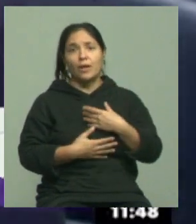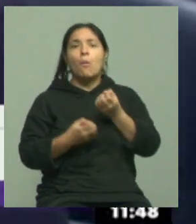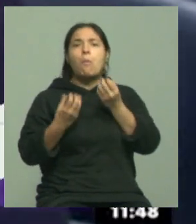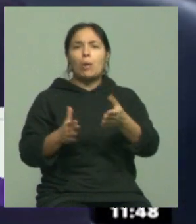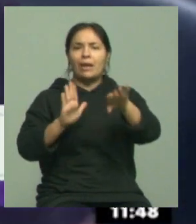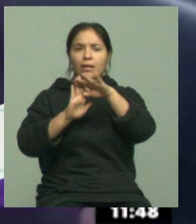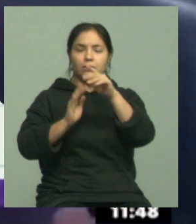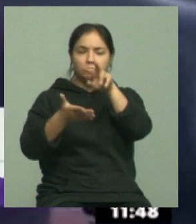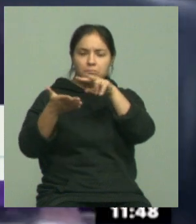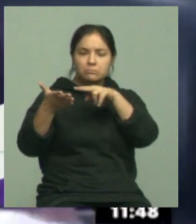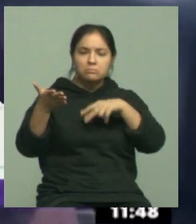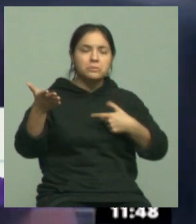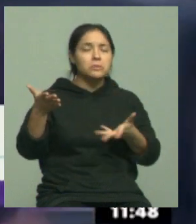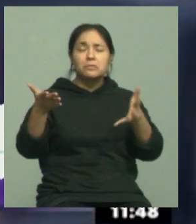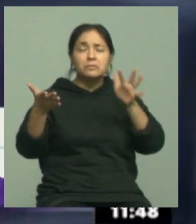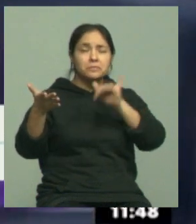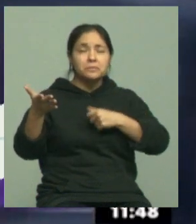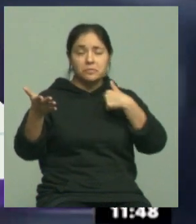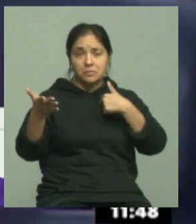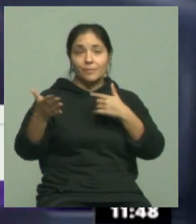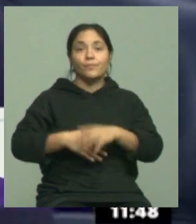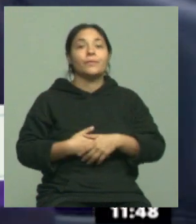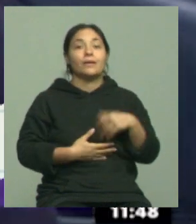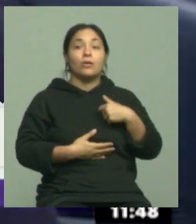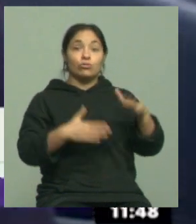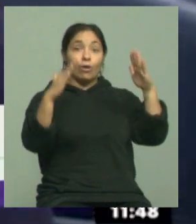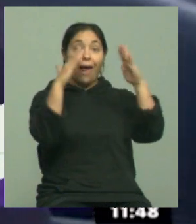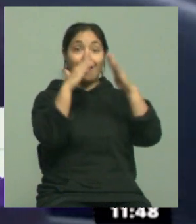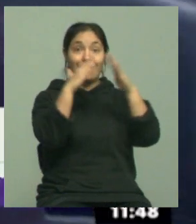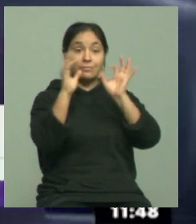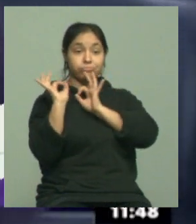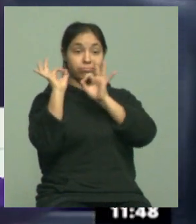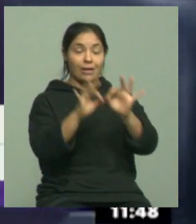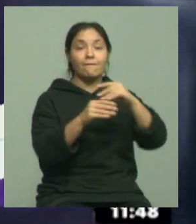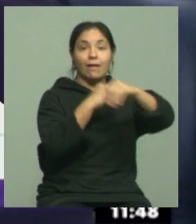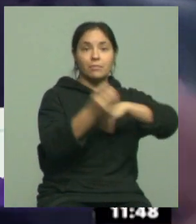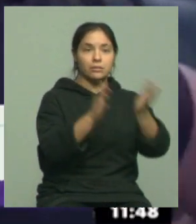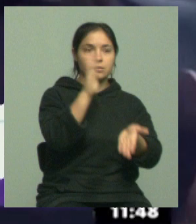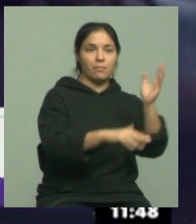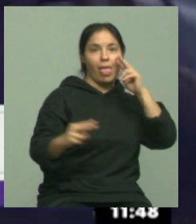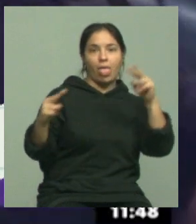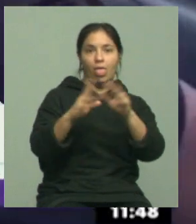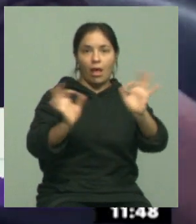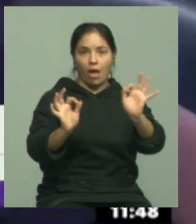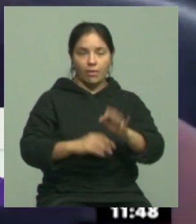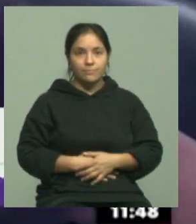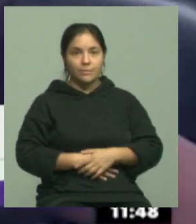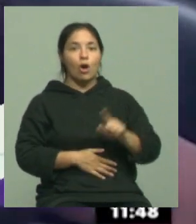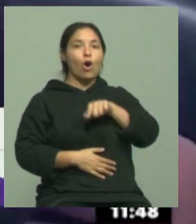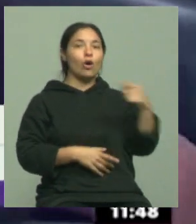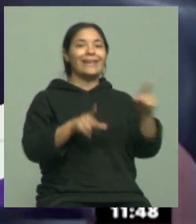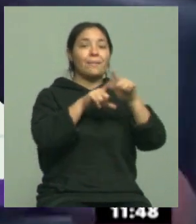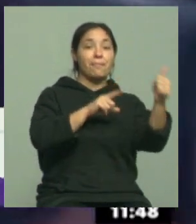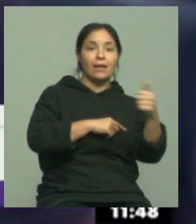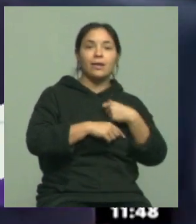qué. Cuando llegaba a mi casa, mi familia se iba para no verme. A mi hermana la mandaron a estudiar a otra ciudad para que no